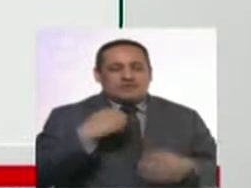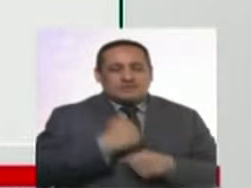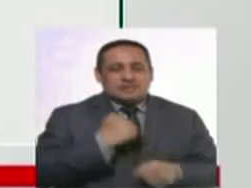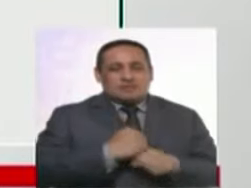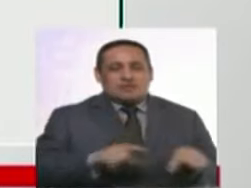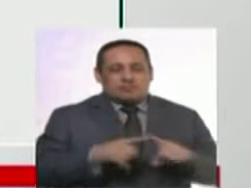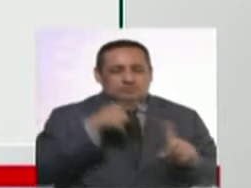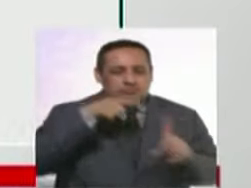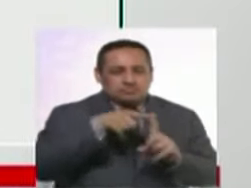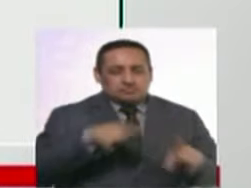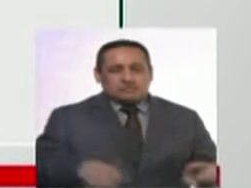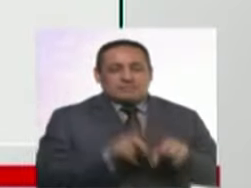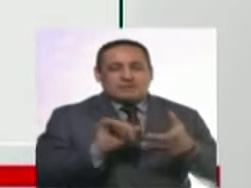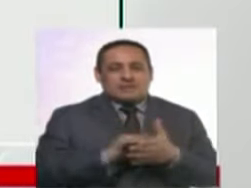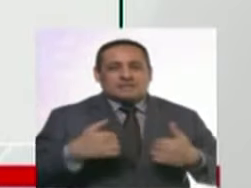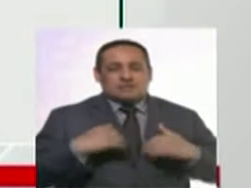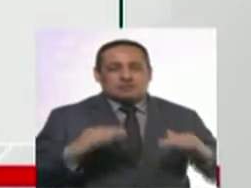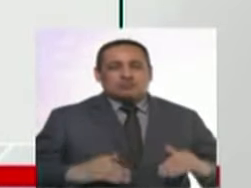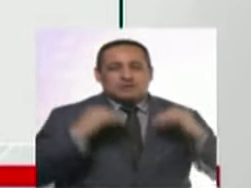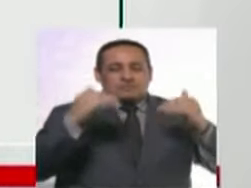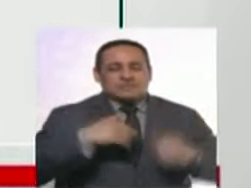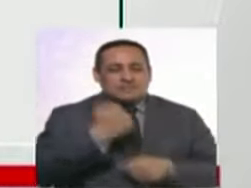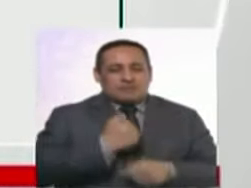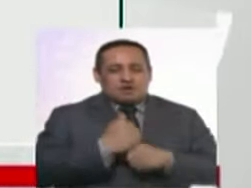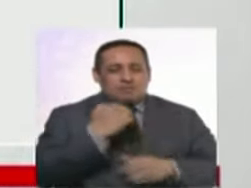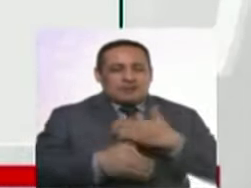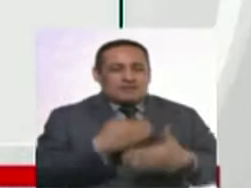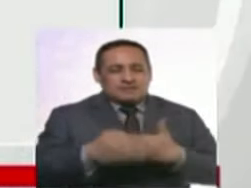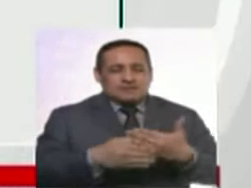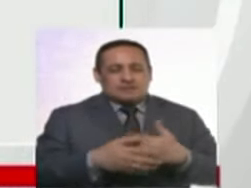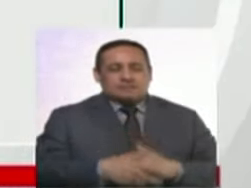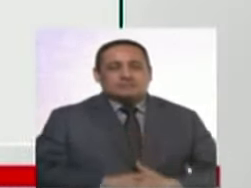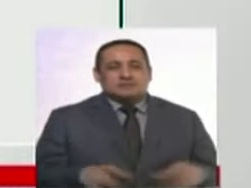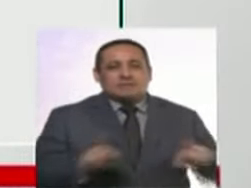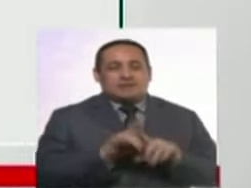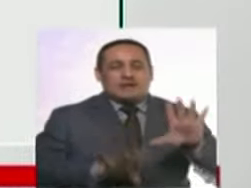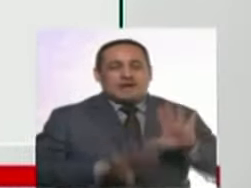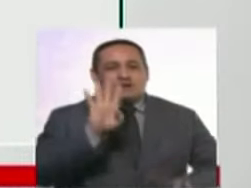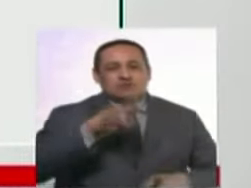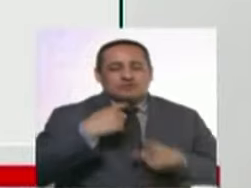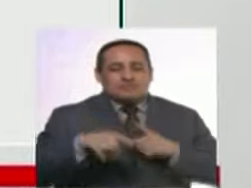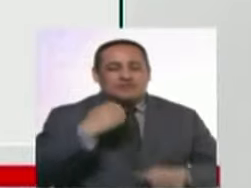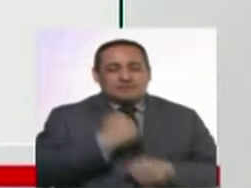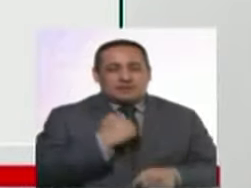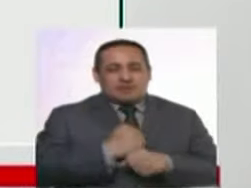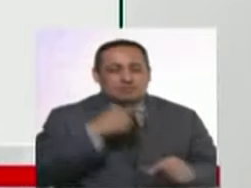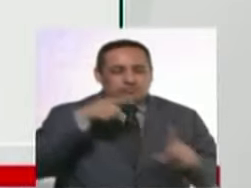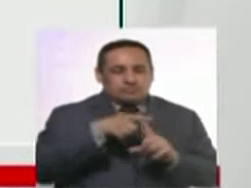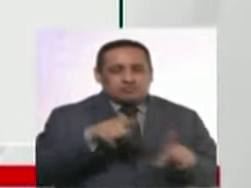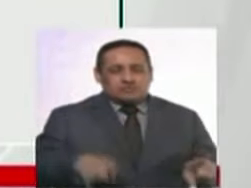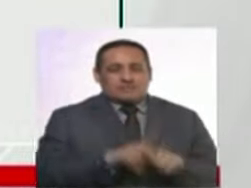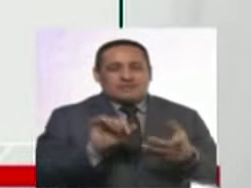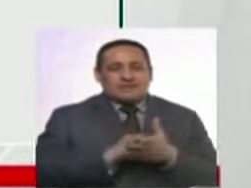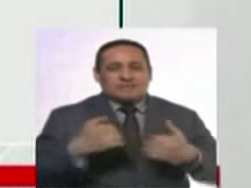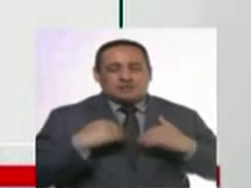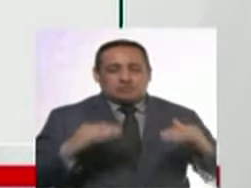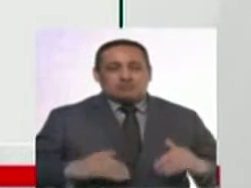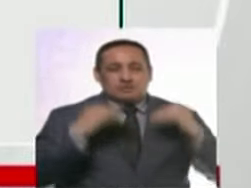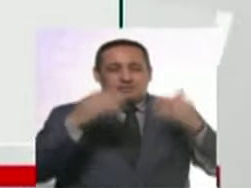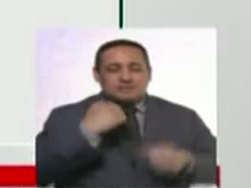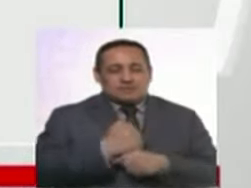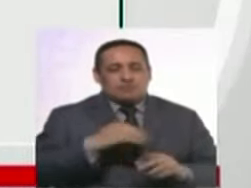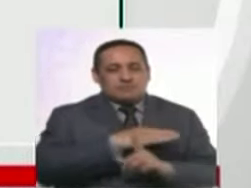estratégicas tenía un nivel de desempeño alto 14 acciones estratégicas tenía un nivel